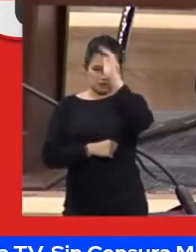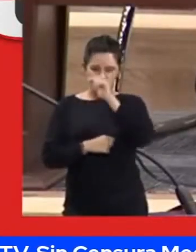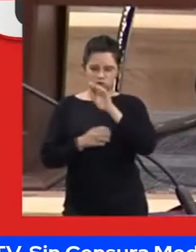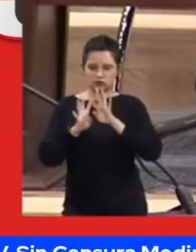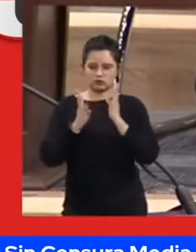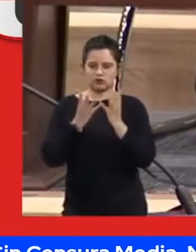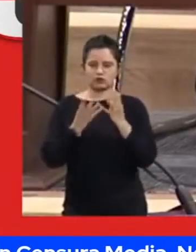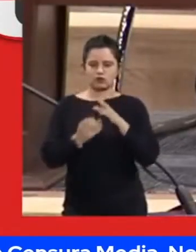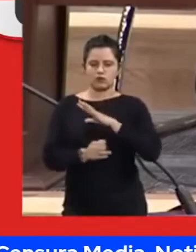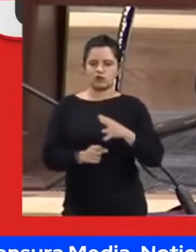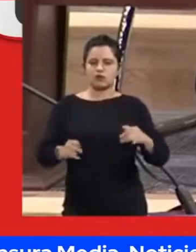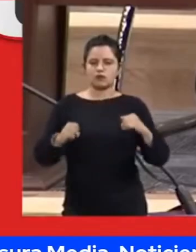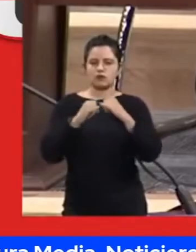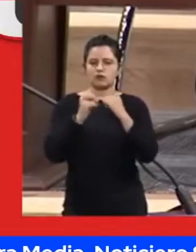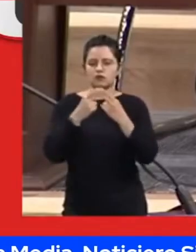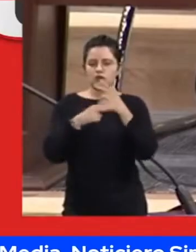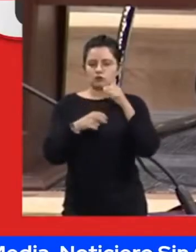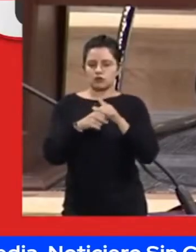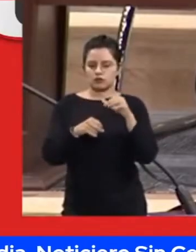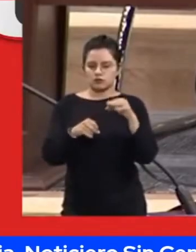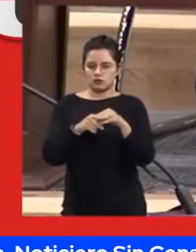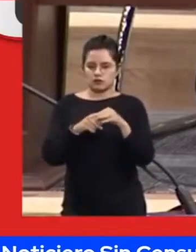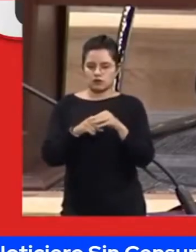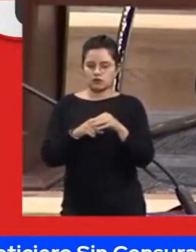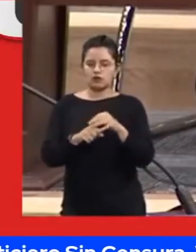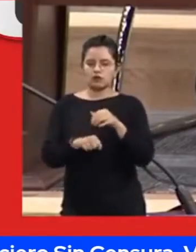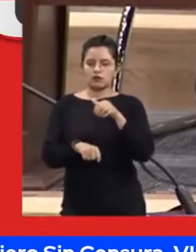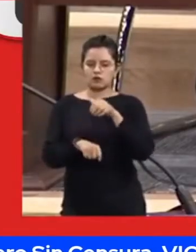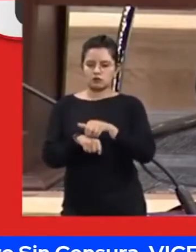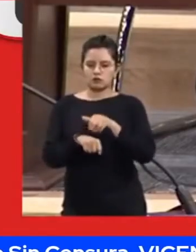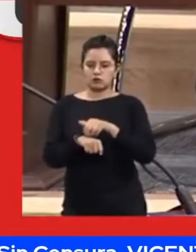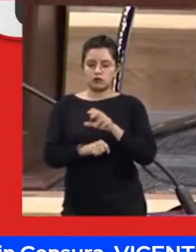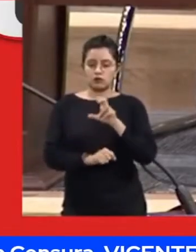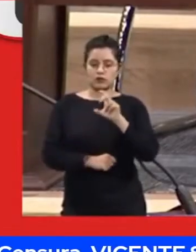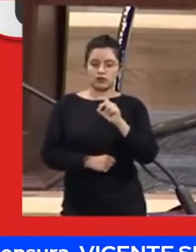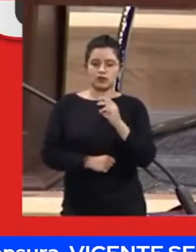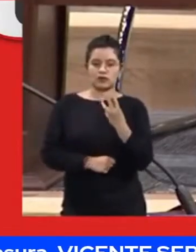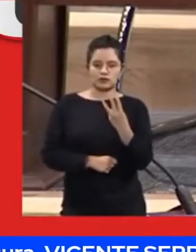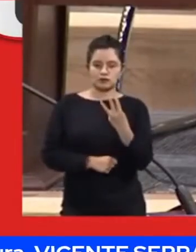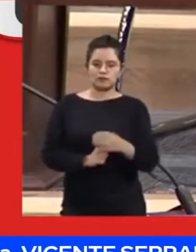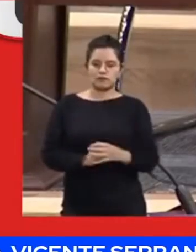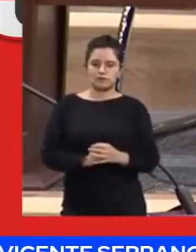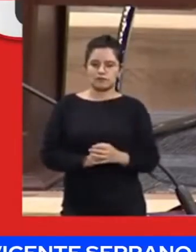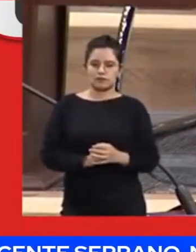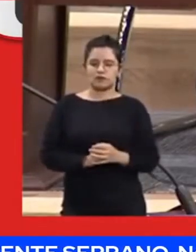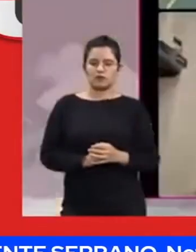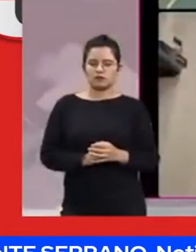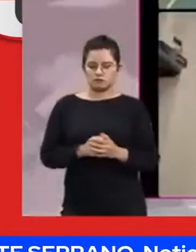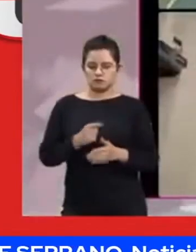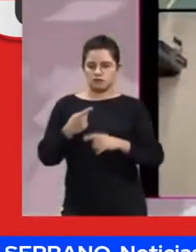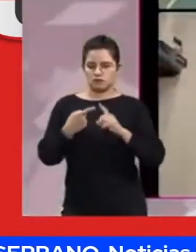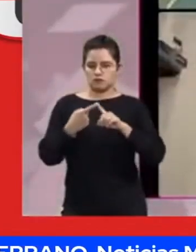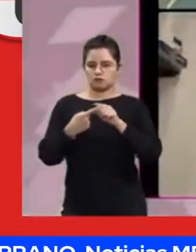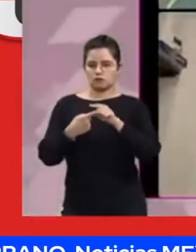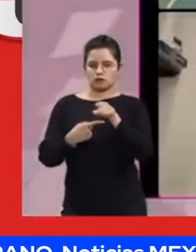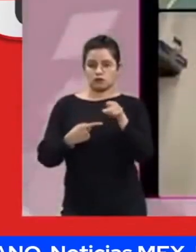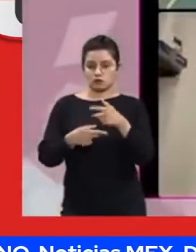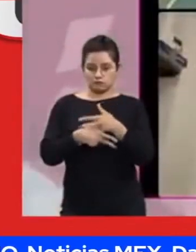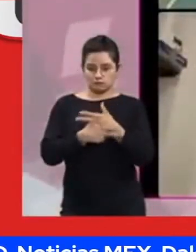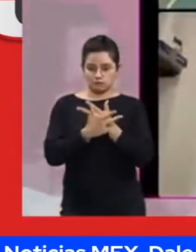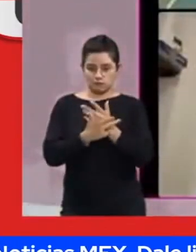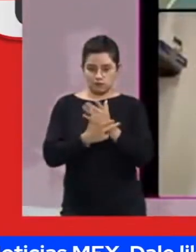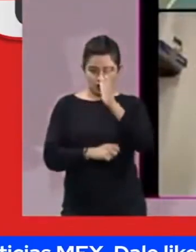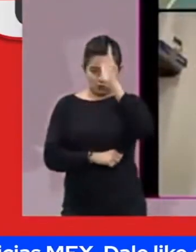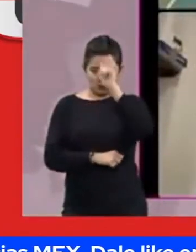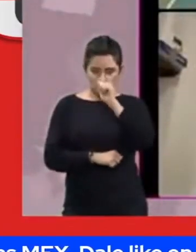del Instituto Nacional Electoral, identificado en el orden del día como el punto 33. Primero, quienes estén a favor,